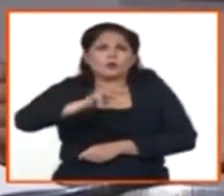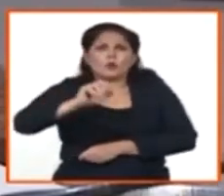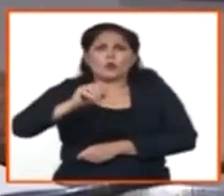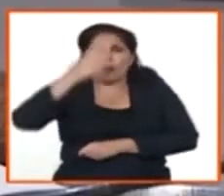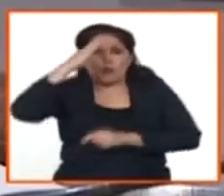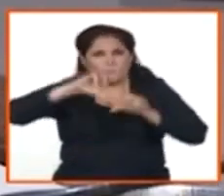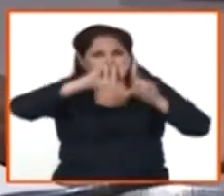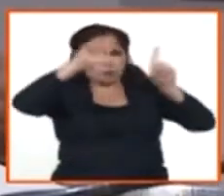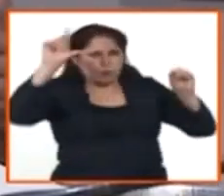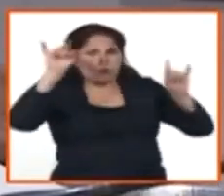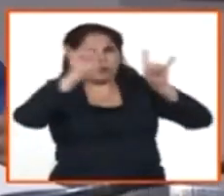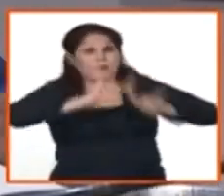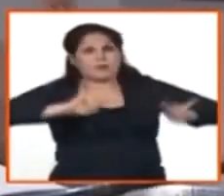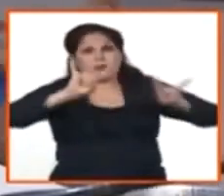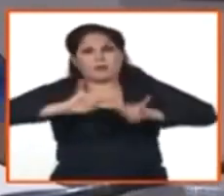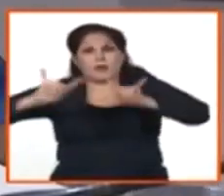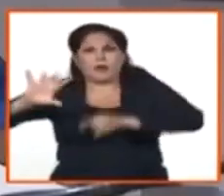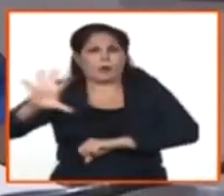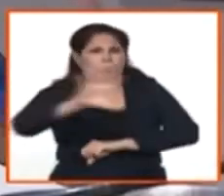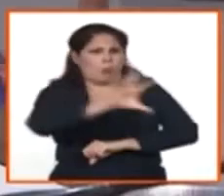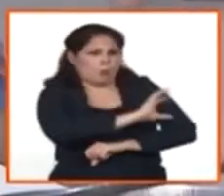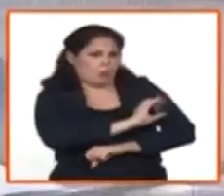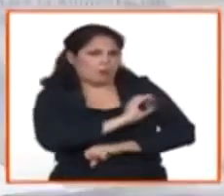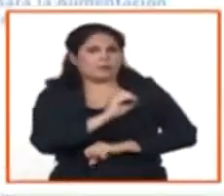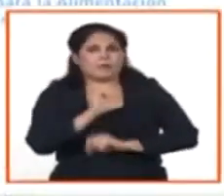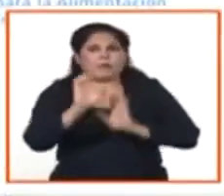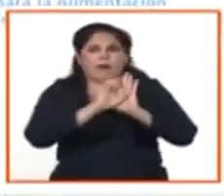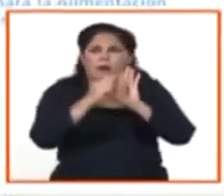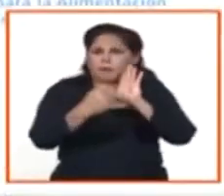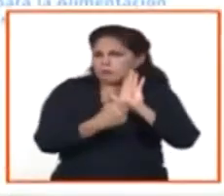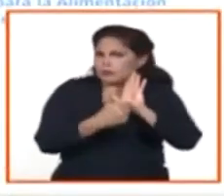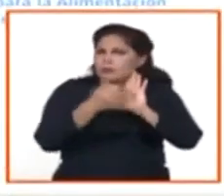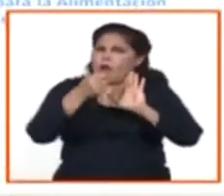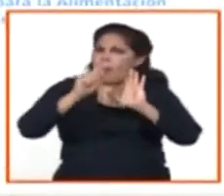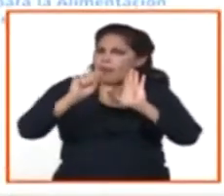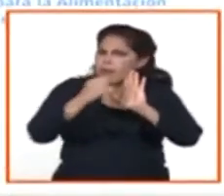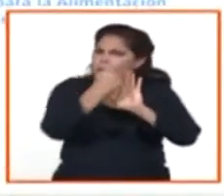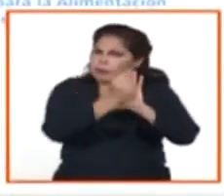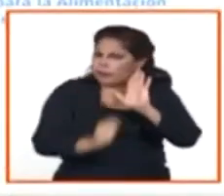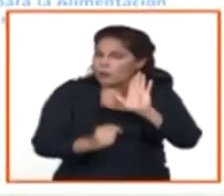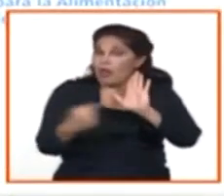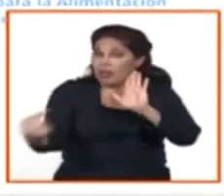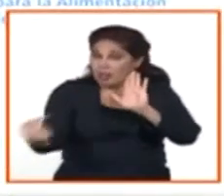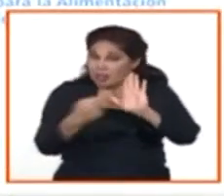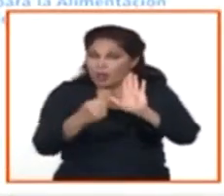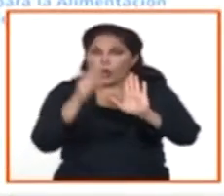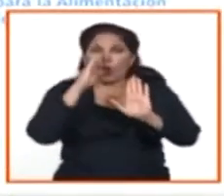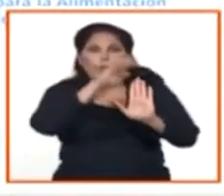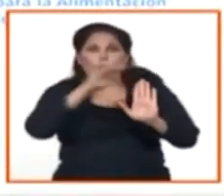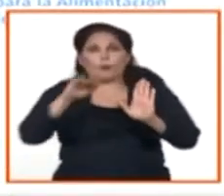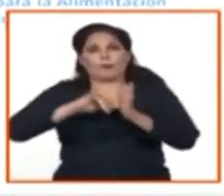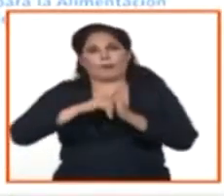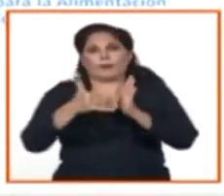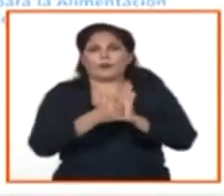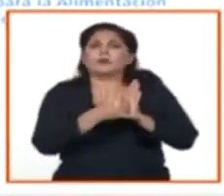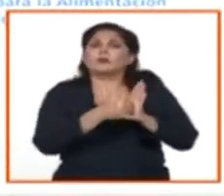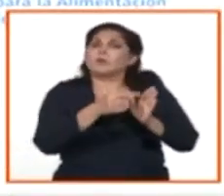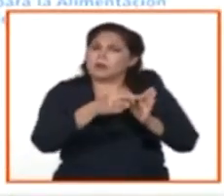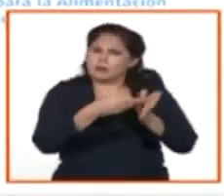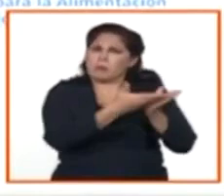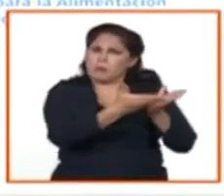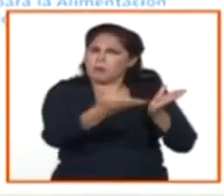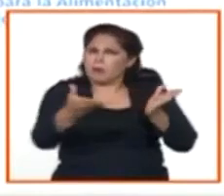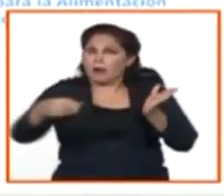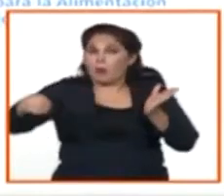país sobre los capítulos, sobre los artículos, sobre todo lo que estaba en la norma del proyecto, donde fueron